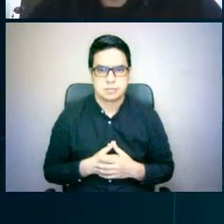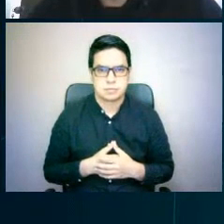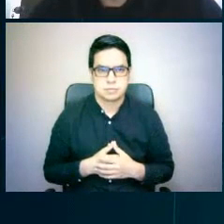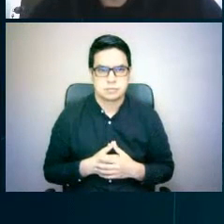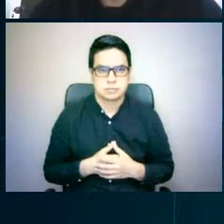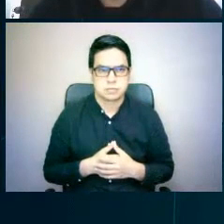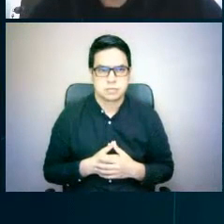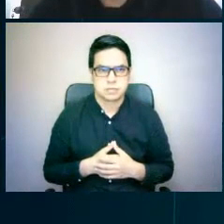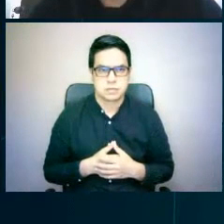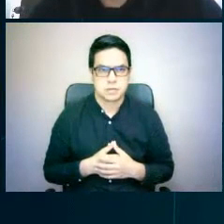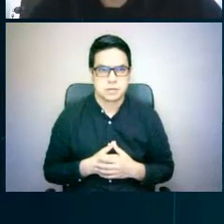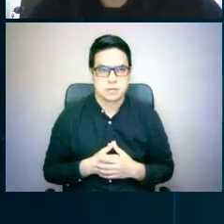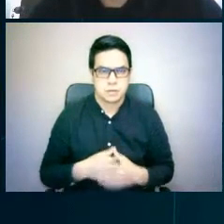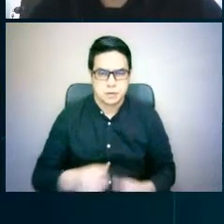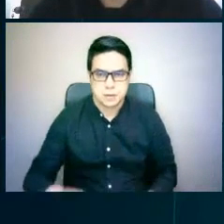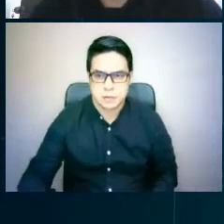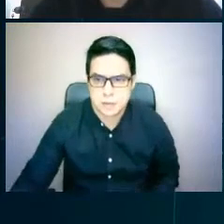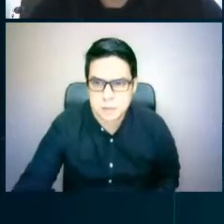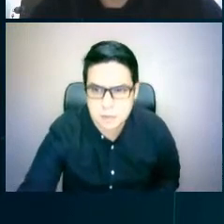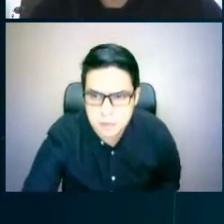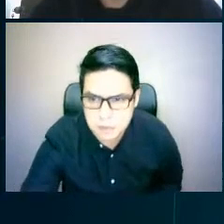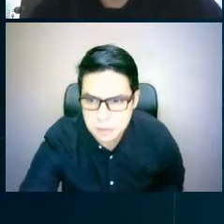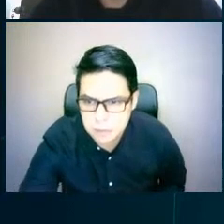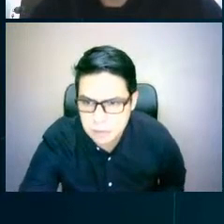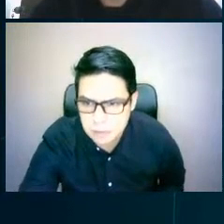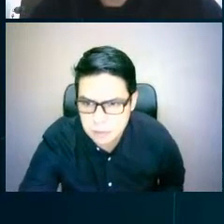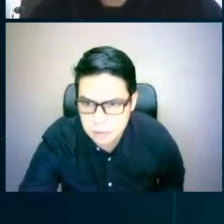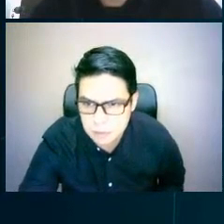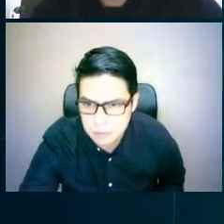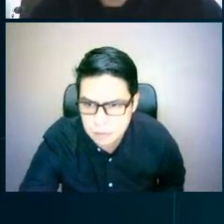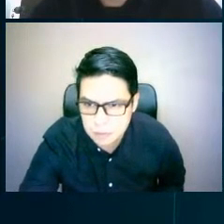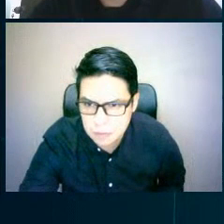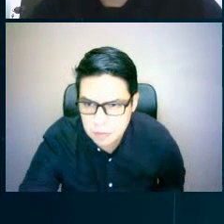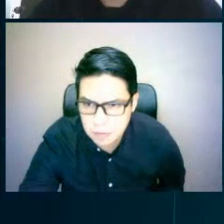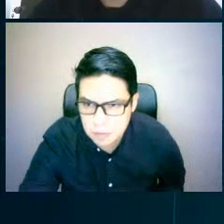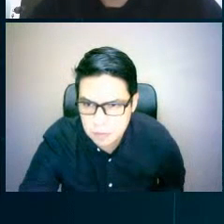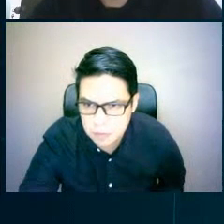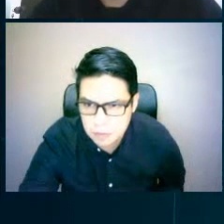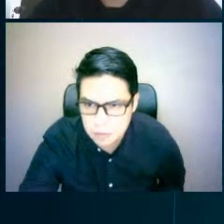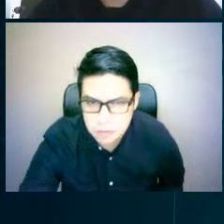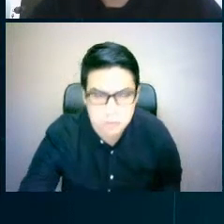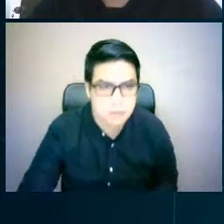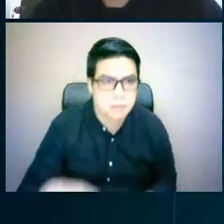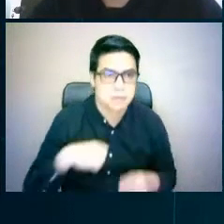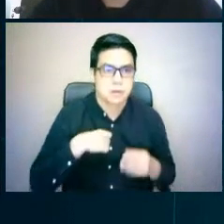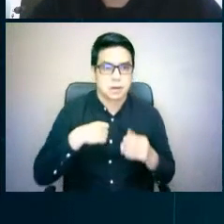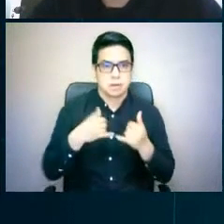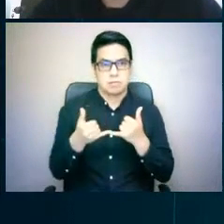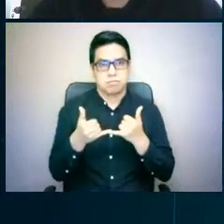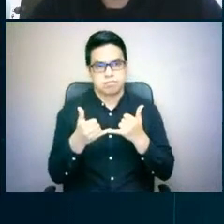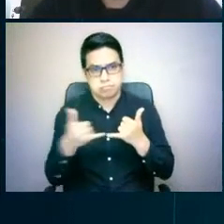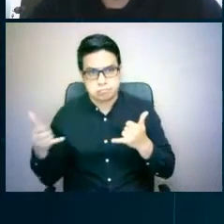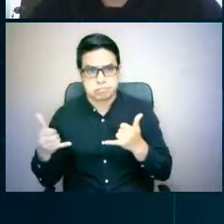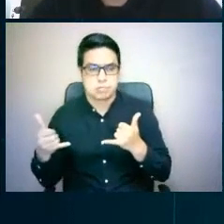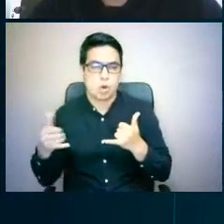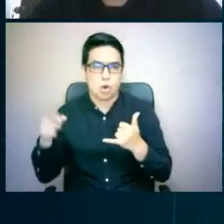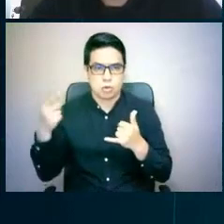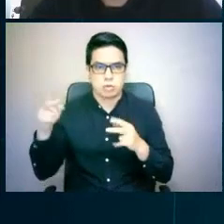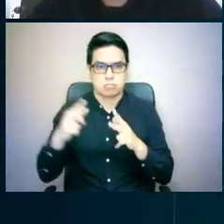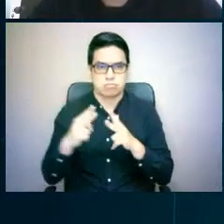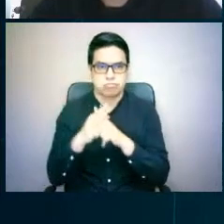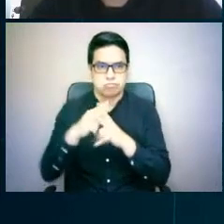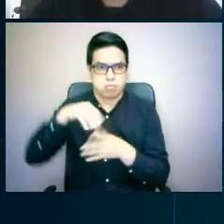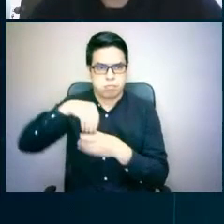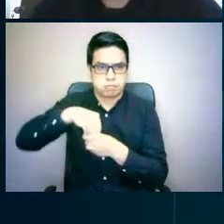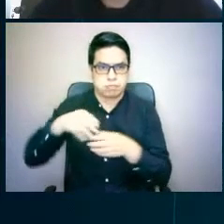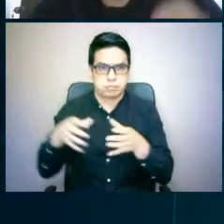de en el nivel de tensión de 110 kilovoltios y tendríamos el mismo tipo de configuración,